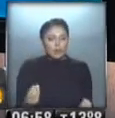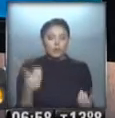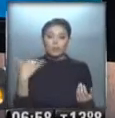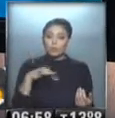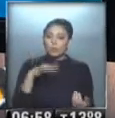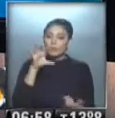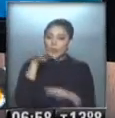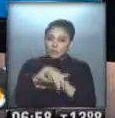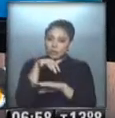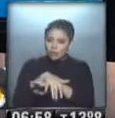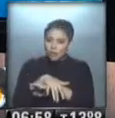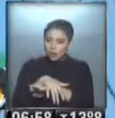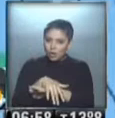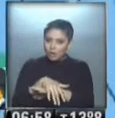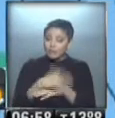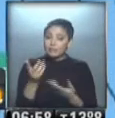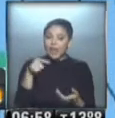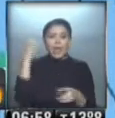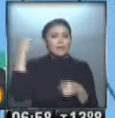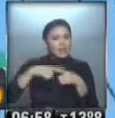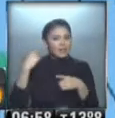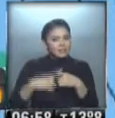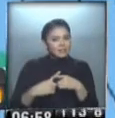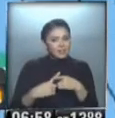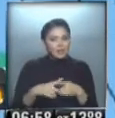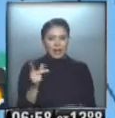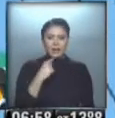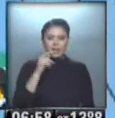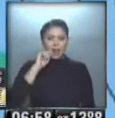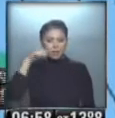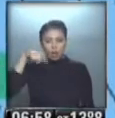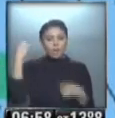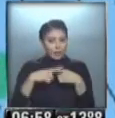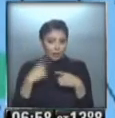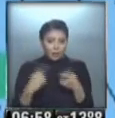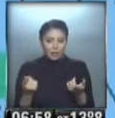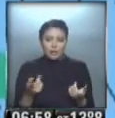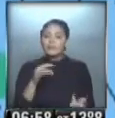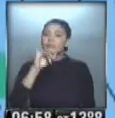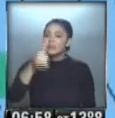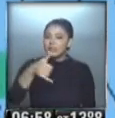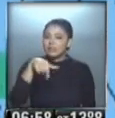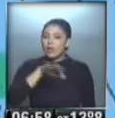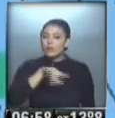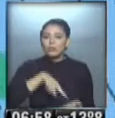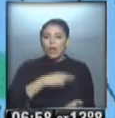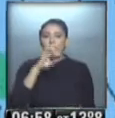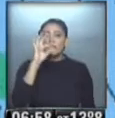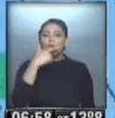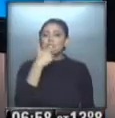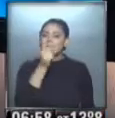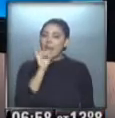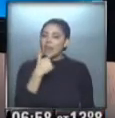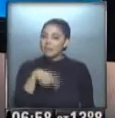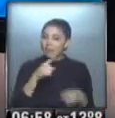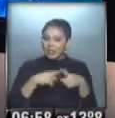¡Uy, Misiones! ¿Siguen festejando? Qué lindo, y hoy están de festejo a full. A full, ¿no? Las posadeños. Muy